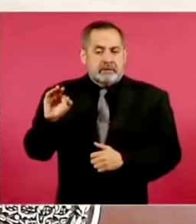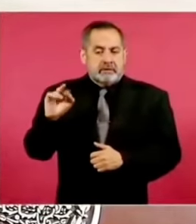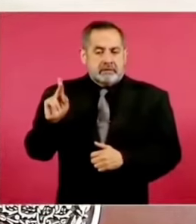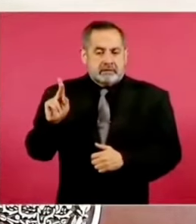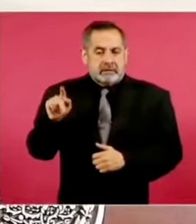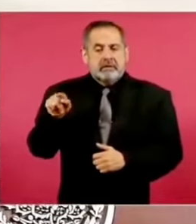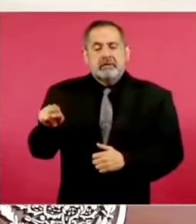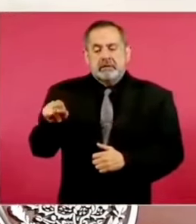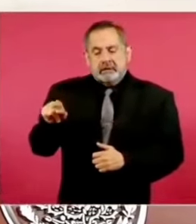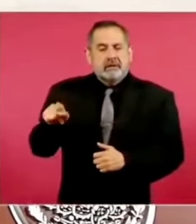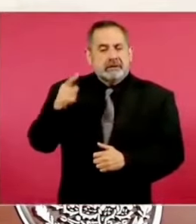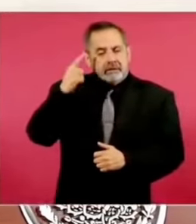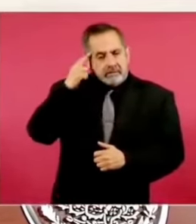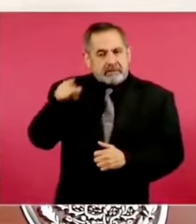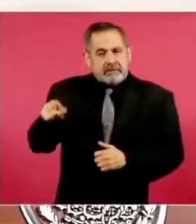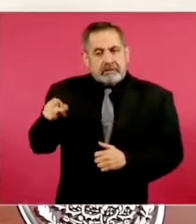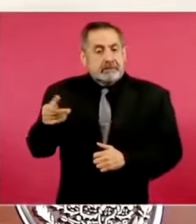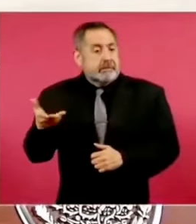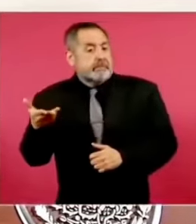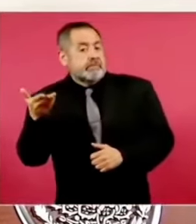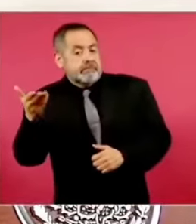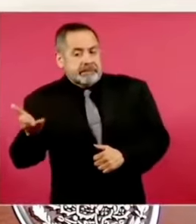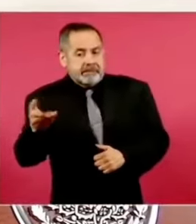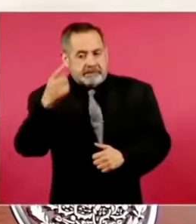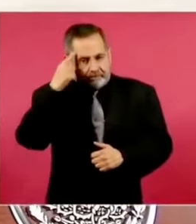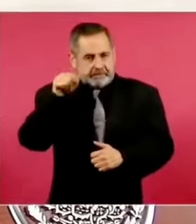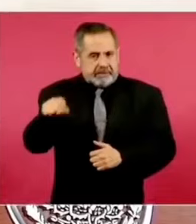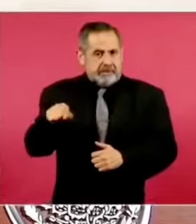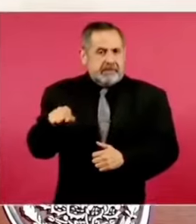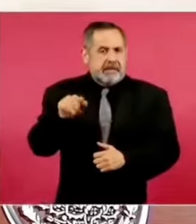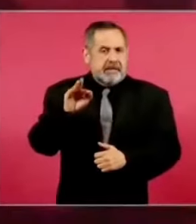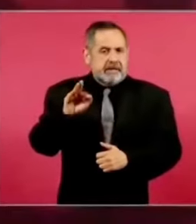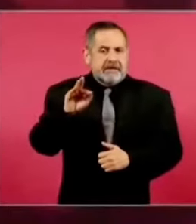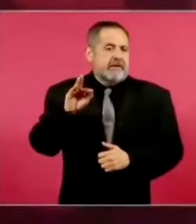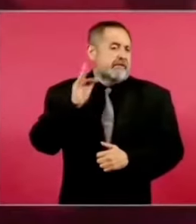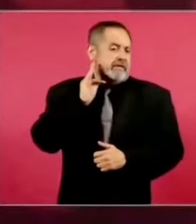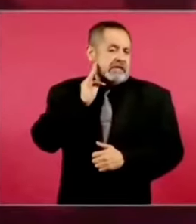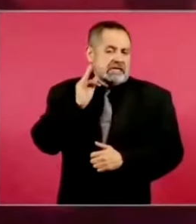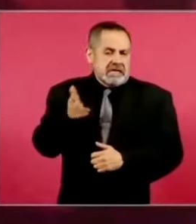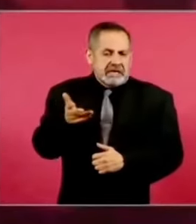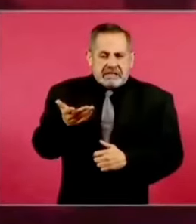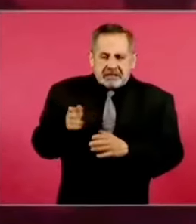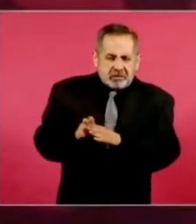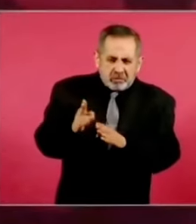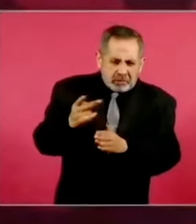también le solicite a la Fiscalía cómo está este asunto.